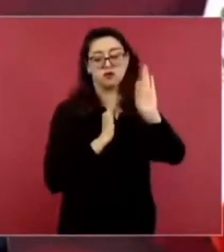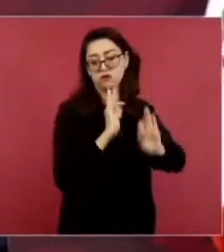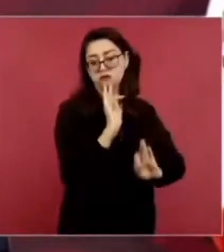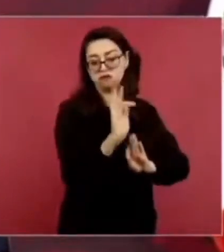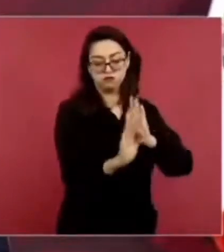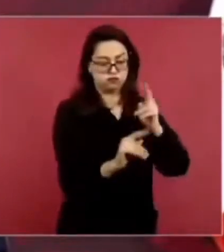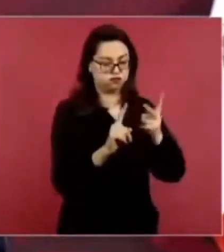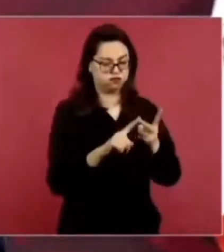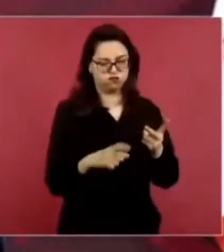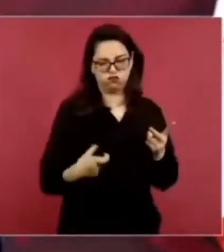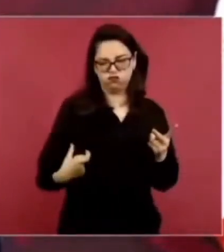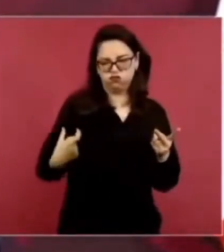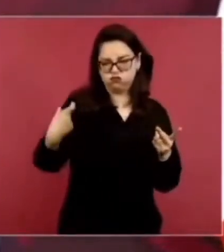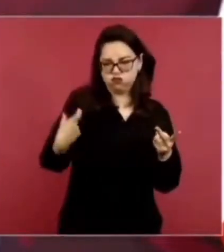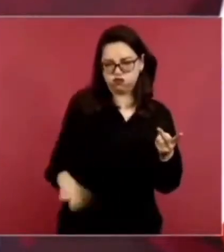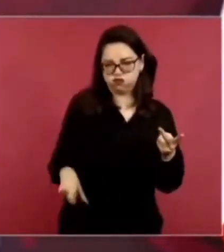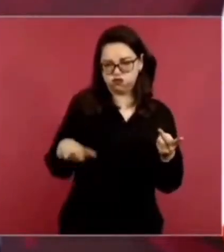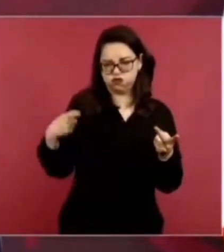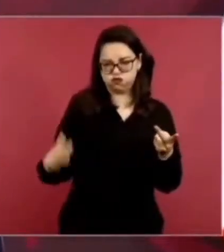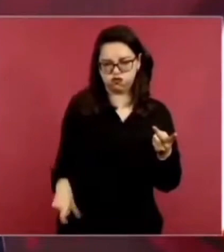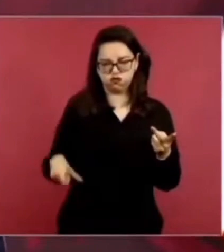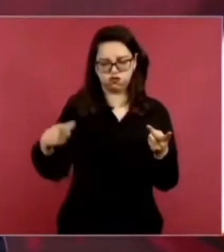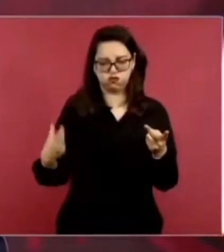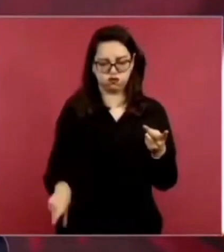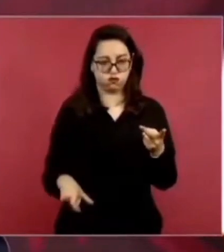Ganaban muchísimo más.